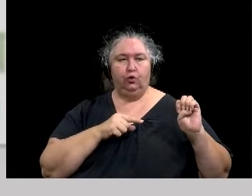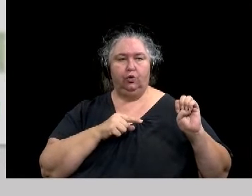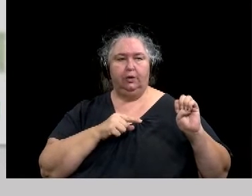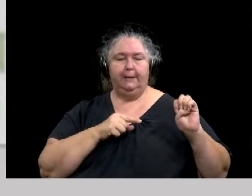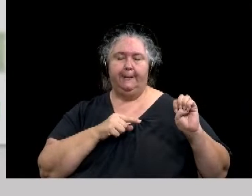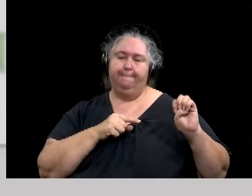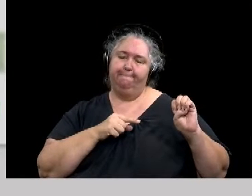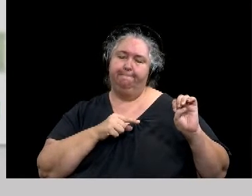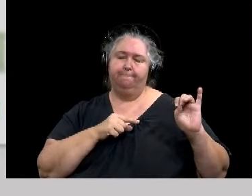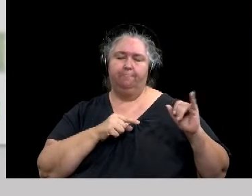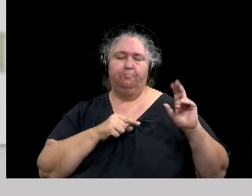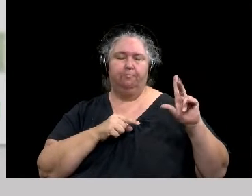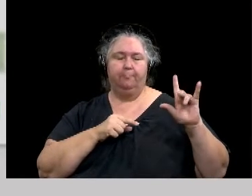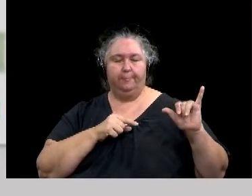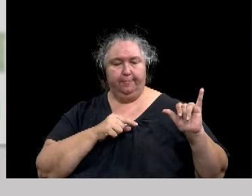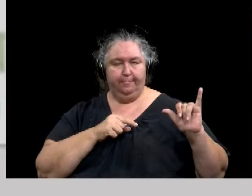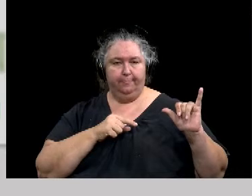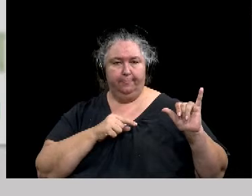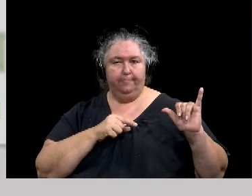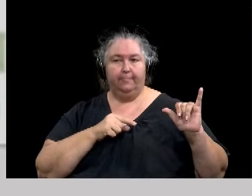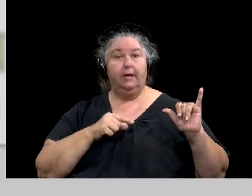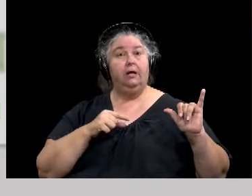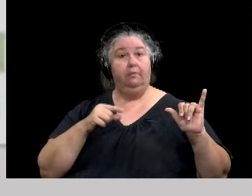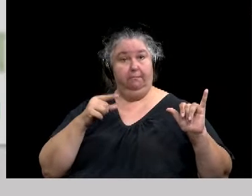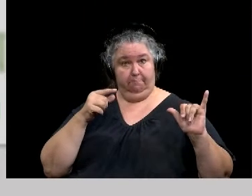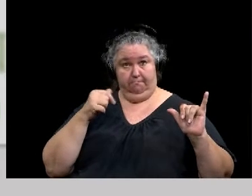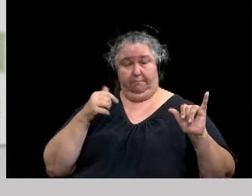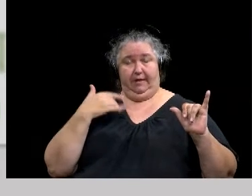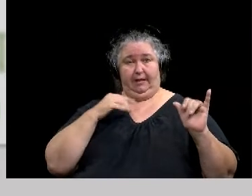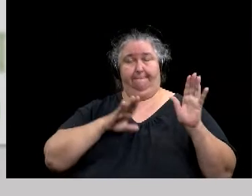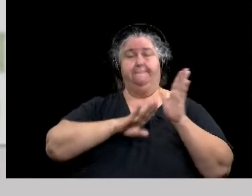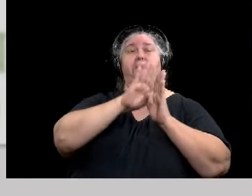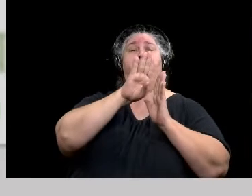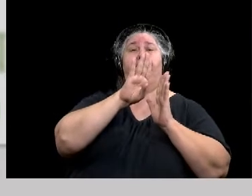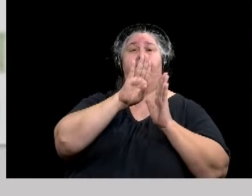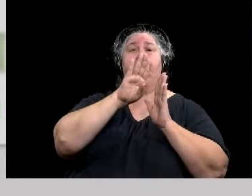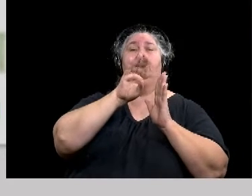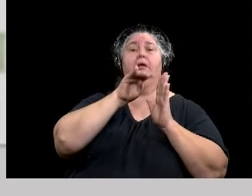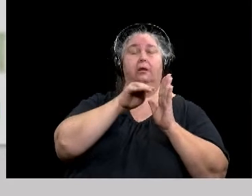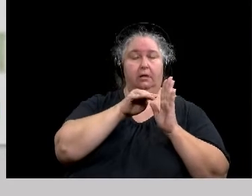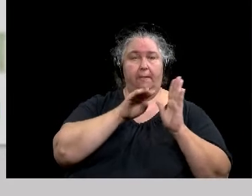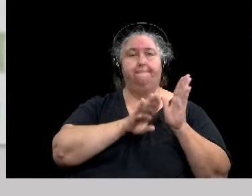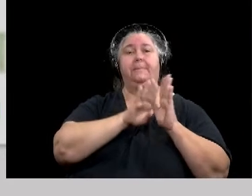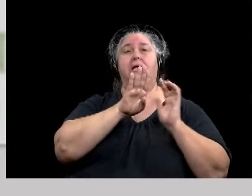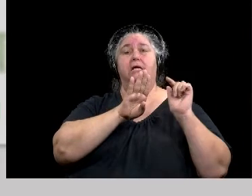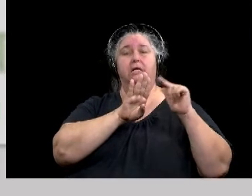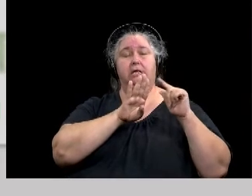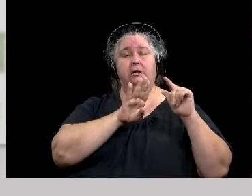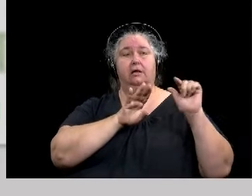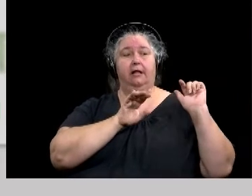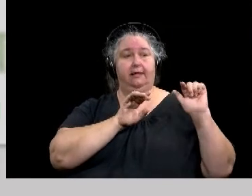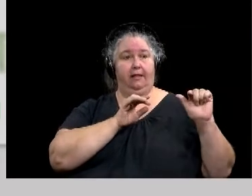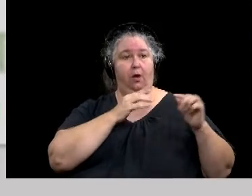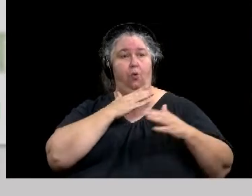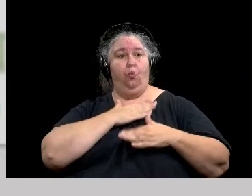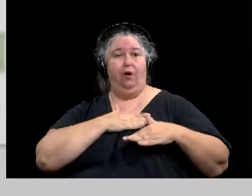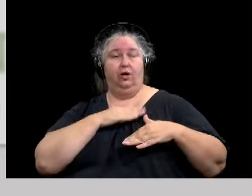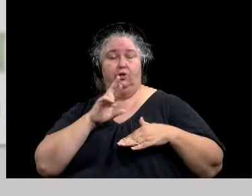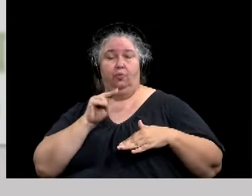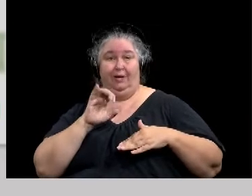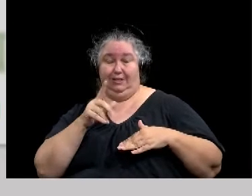junio y en julio aquí vimos esa escala en